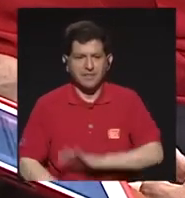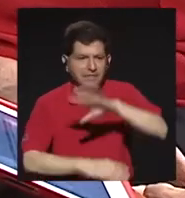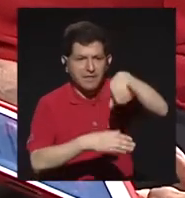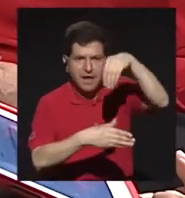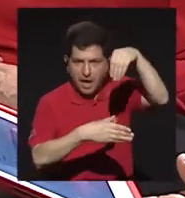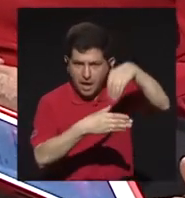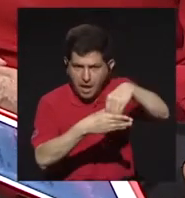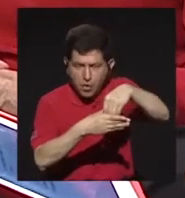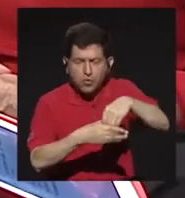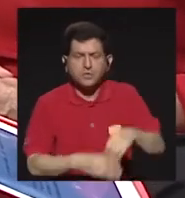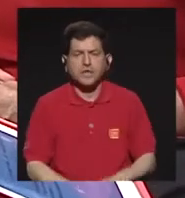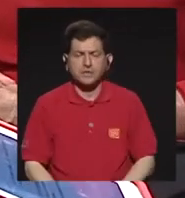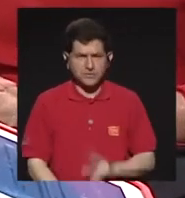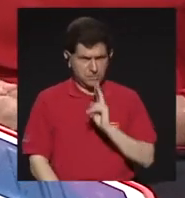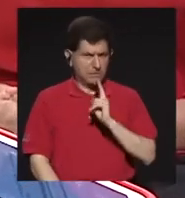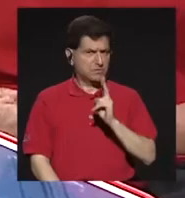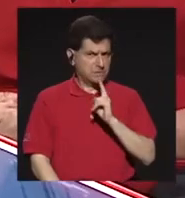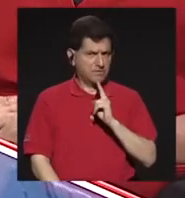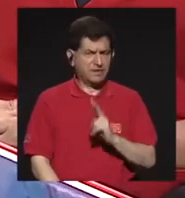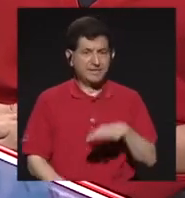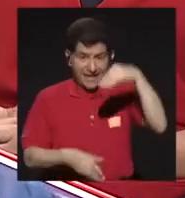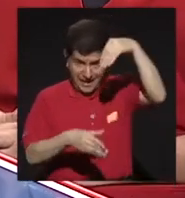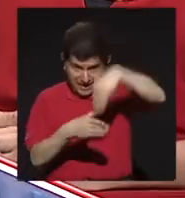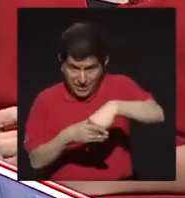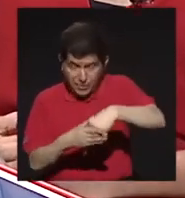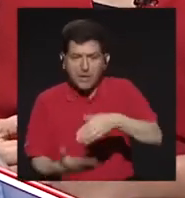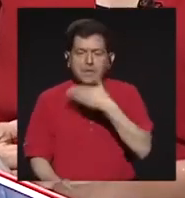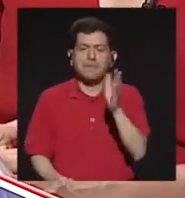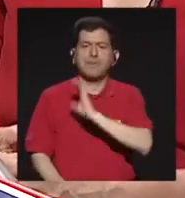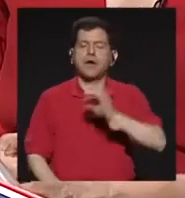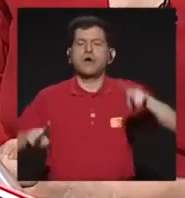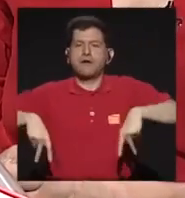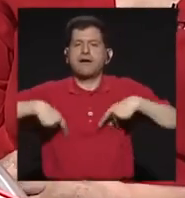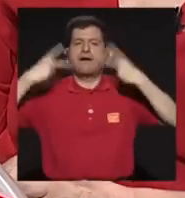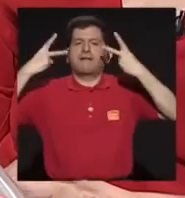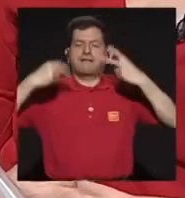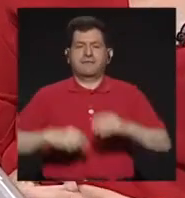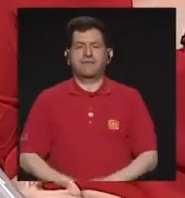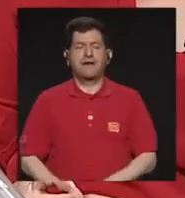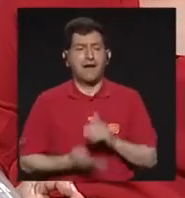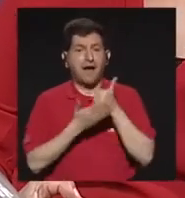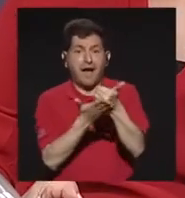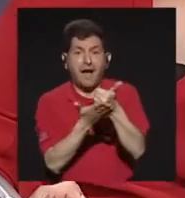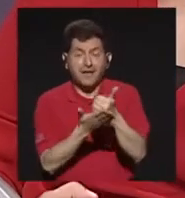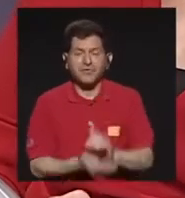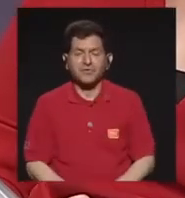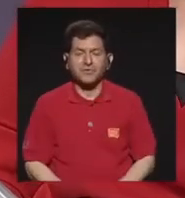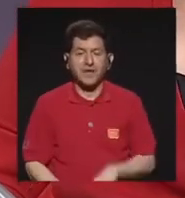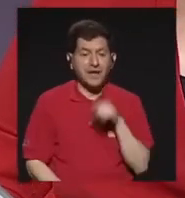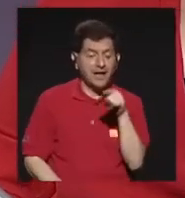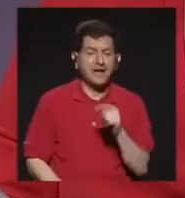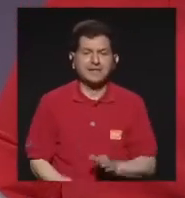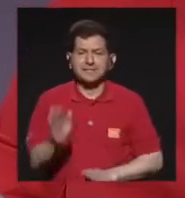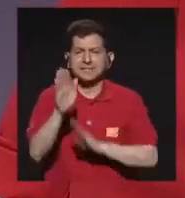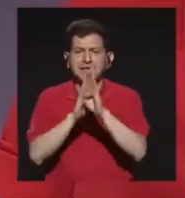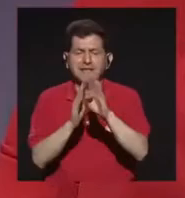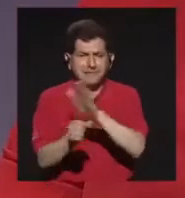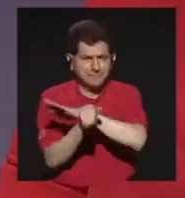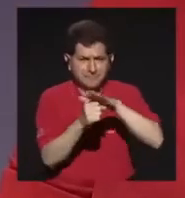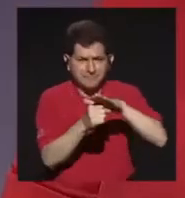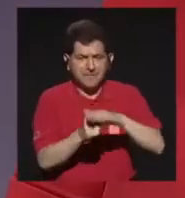contextos verdaderamente inclusivos contribuye a mejorar la calidad de vida, favorece el desarrollo integral y